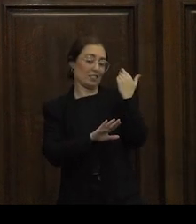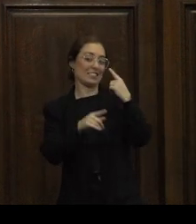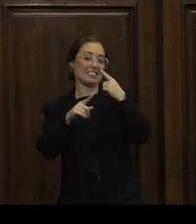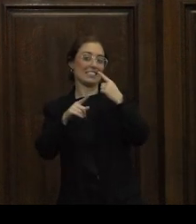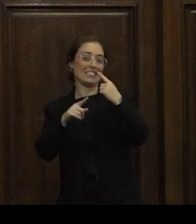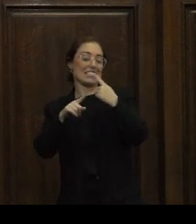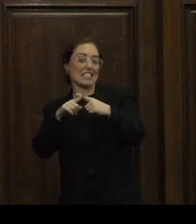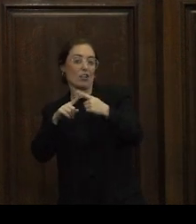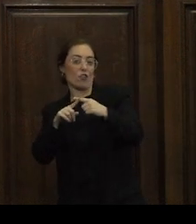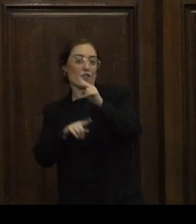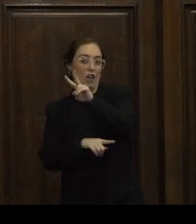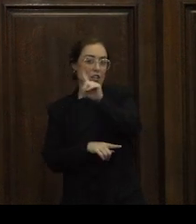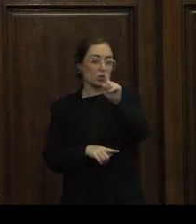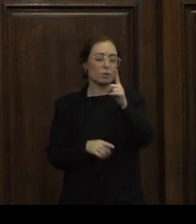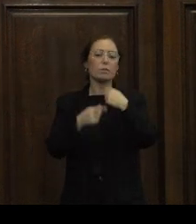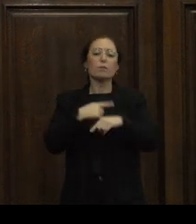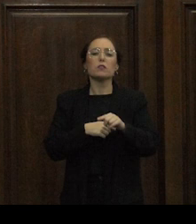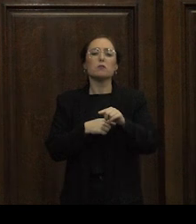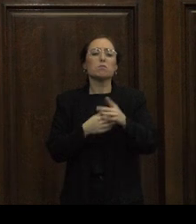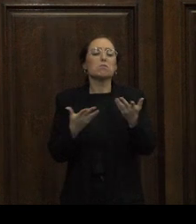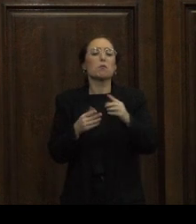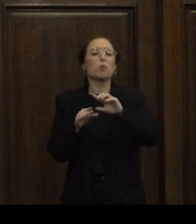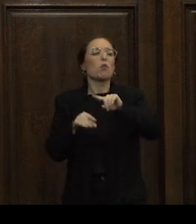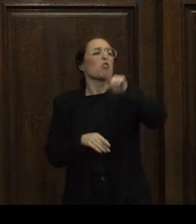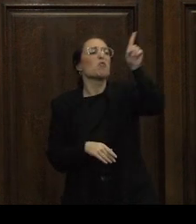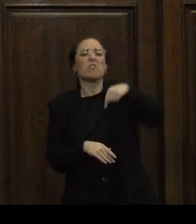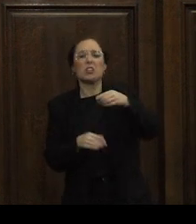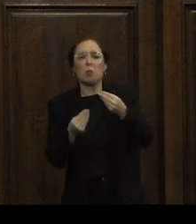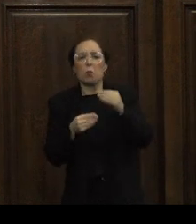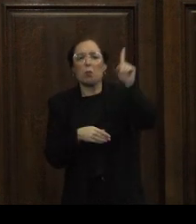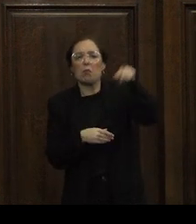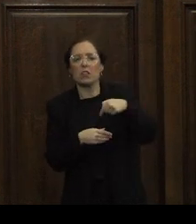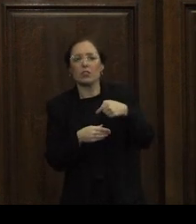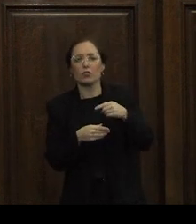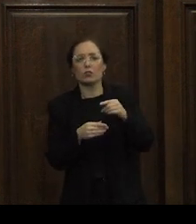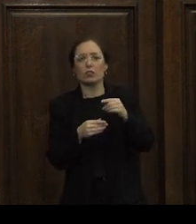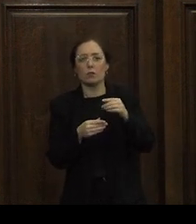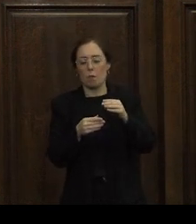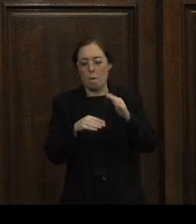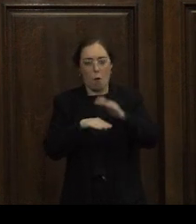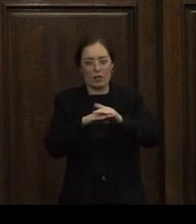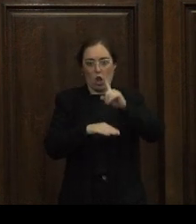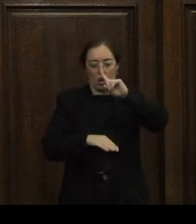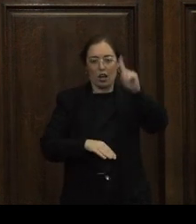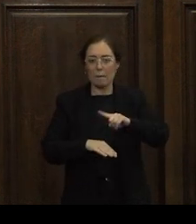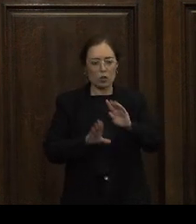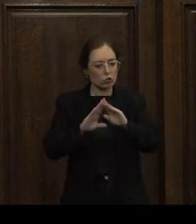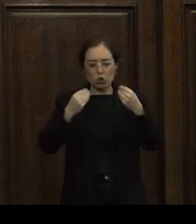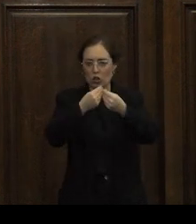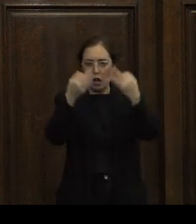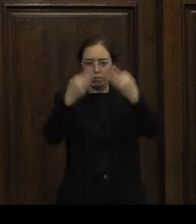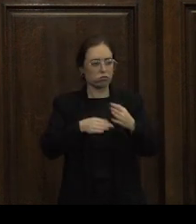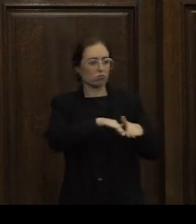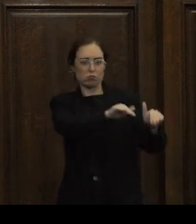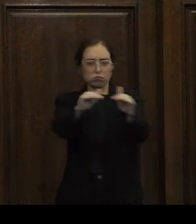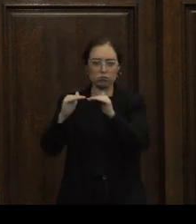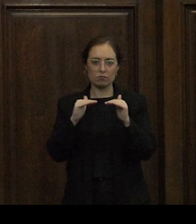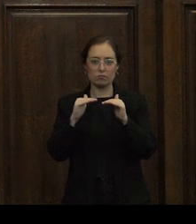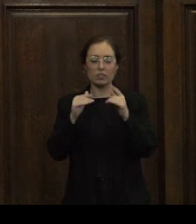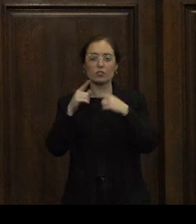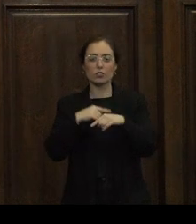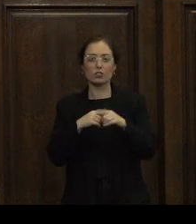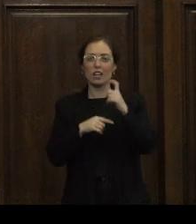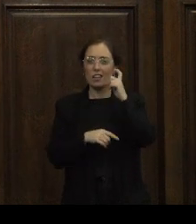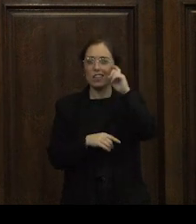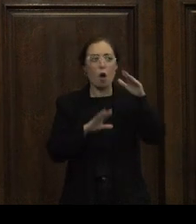XXI. Pero ocurrió de modo muy eficaz y casi total, ¿no? O sea, nuestra